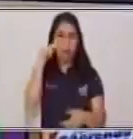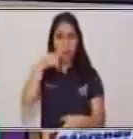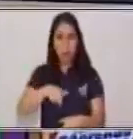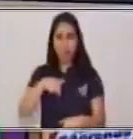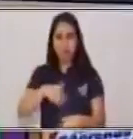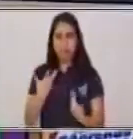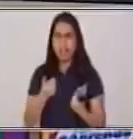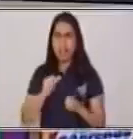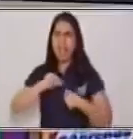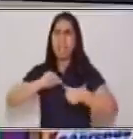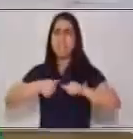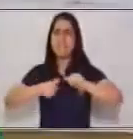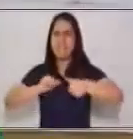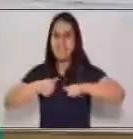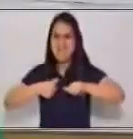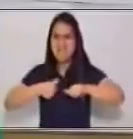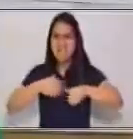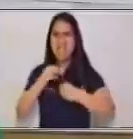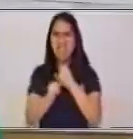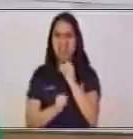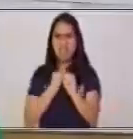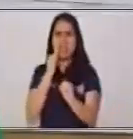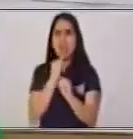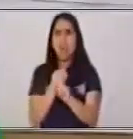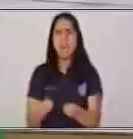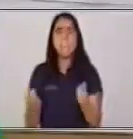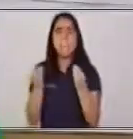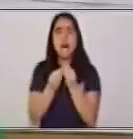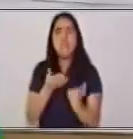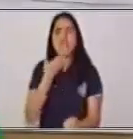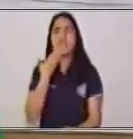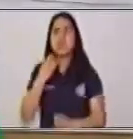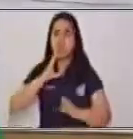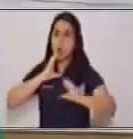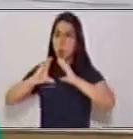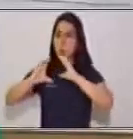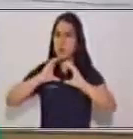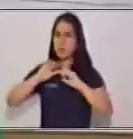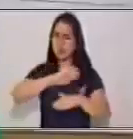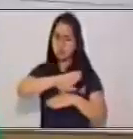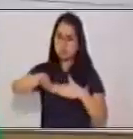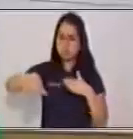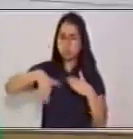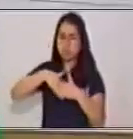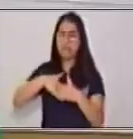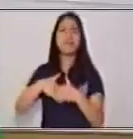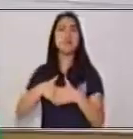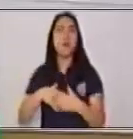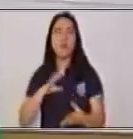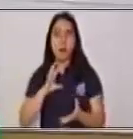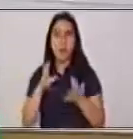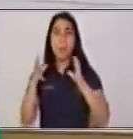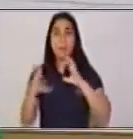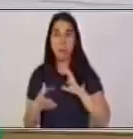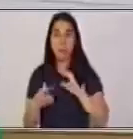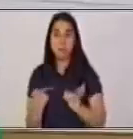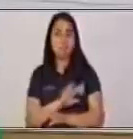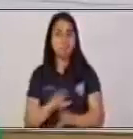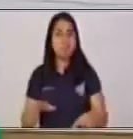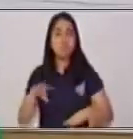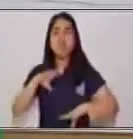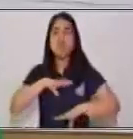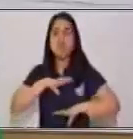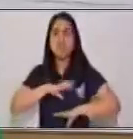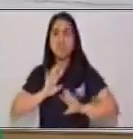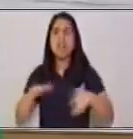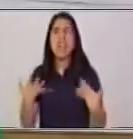acceso al ciberespacio ha facilitado la comunicación alrededor del mundo. Basta con entrar a una